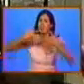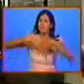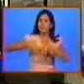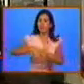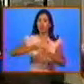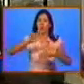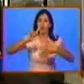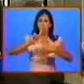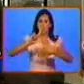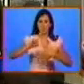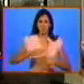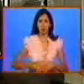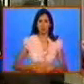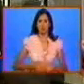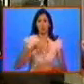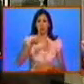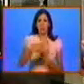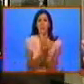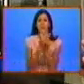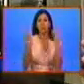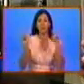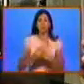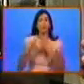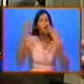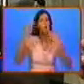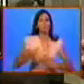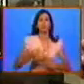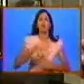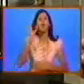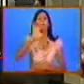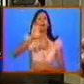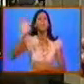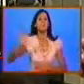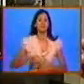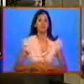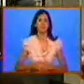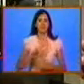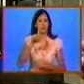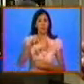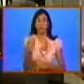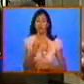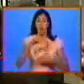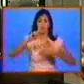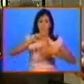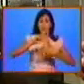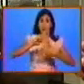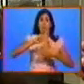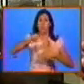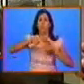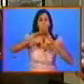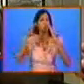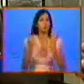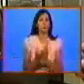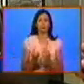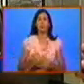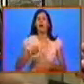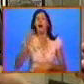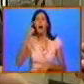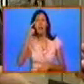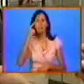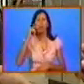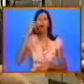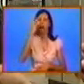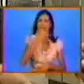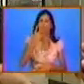integración latinoamericana y por la liberación definitiva de nuestros pueblos, no solamente de América Latina, del mundo, de Asia,